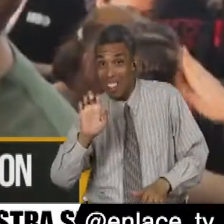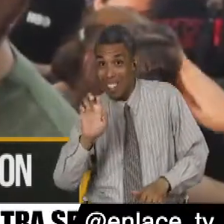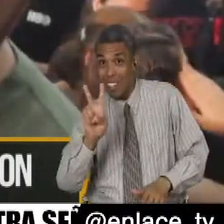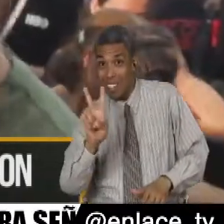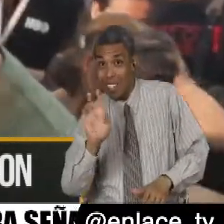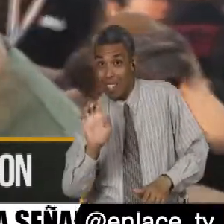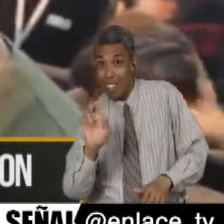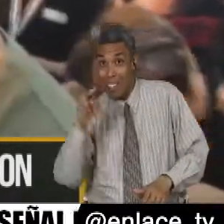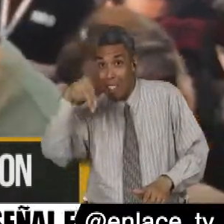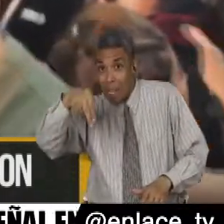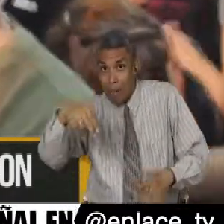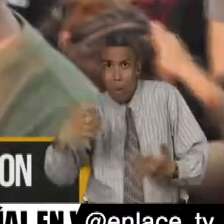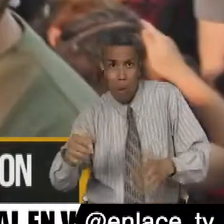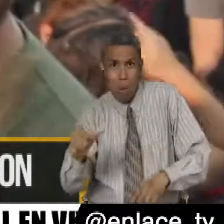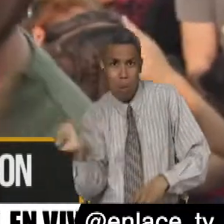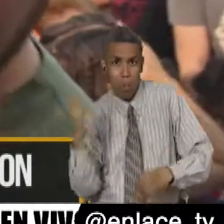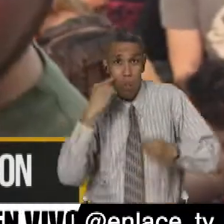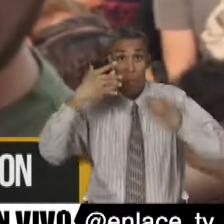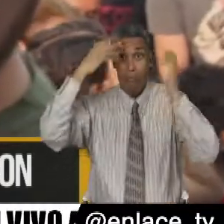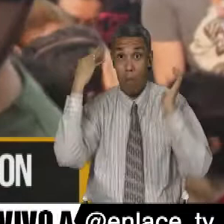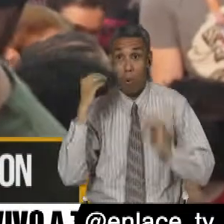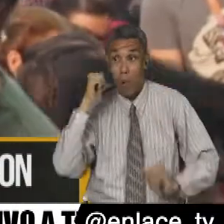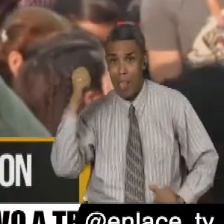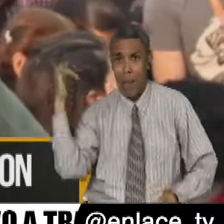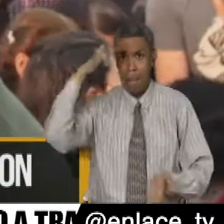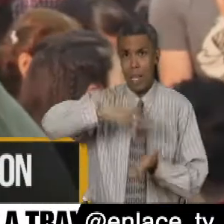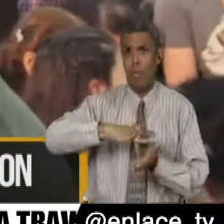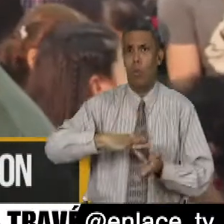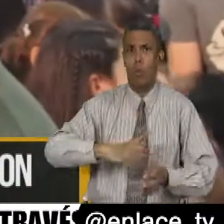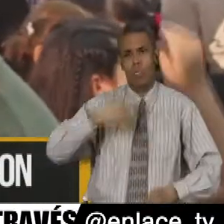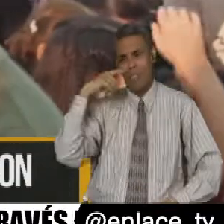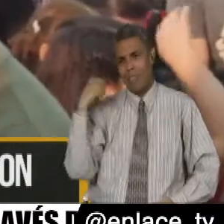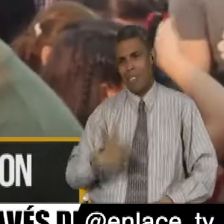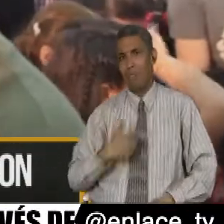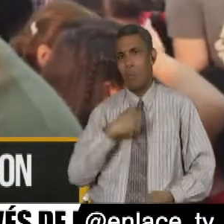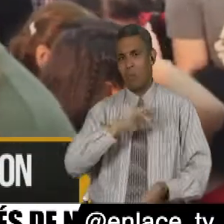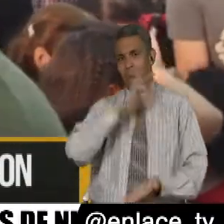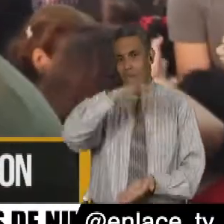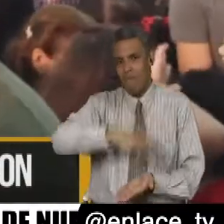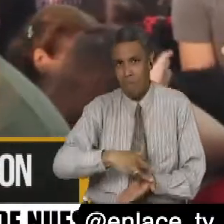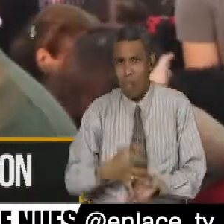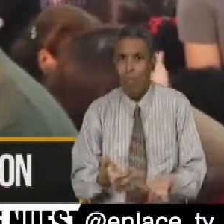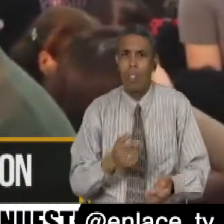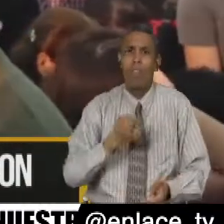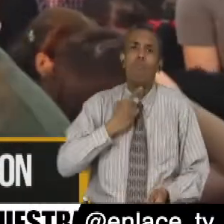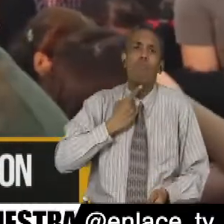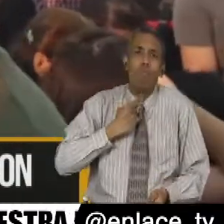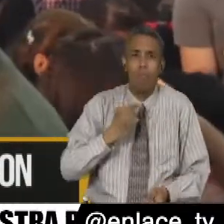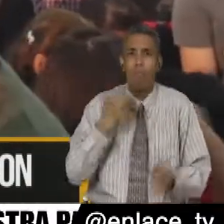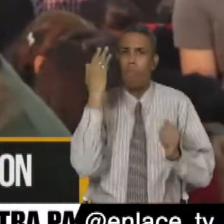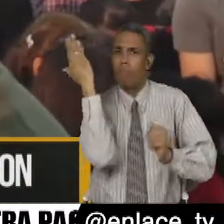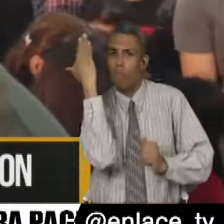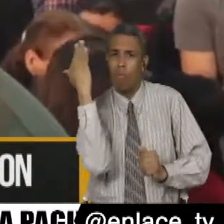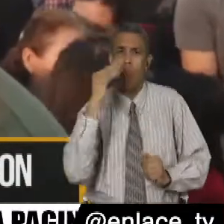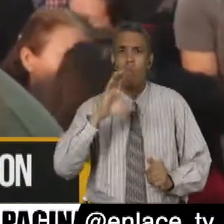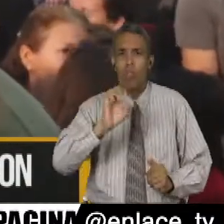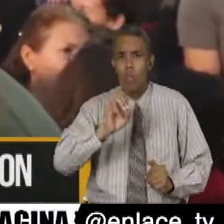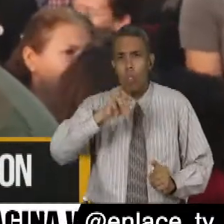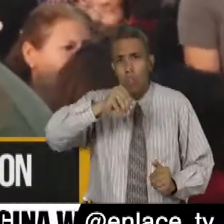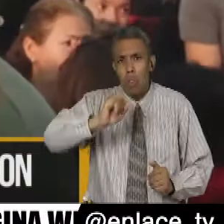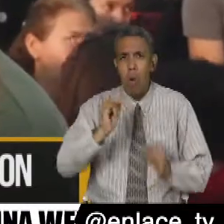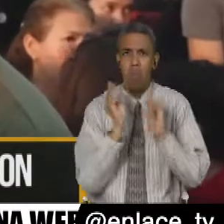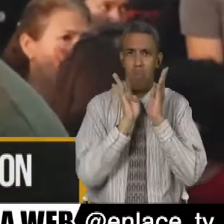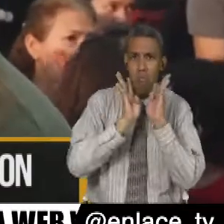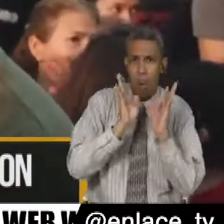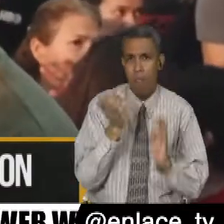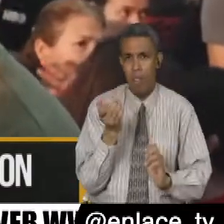stranger things es muy bacano que ahora en estos espacios para la gente que les gusta el cómic que les gusta la serie así que no habían tenido pues oportunidad de